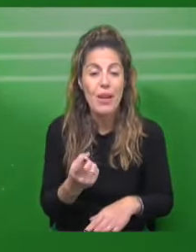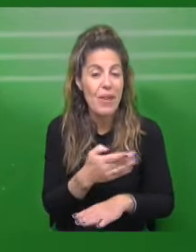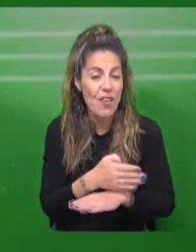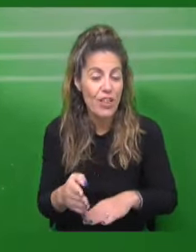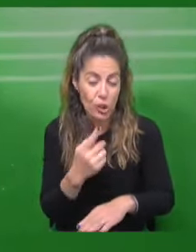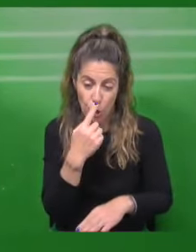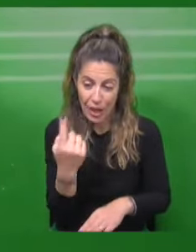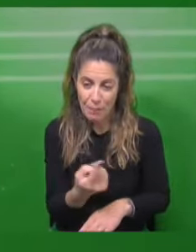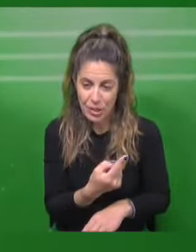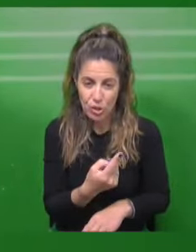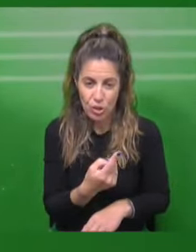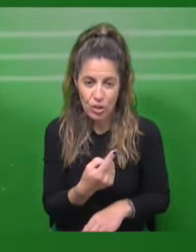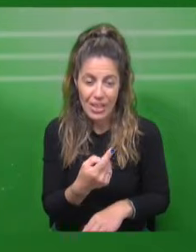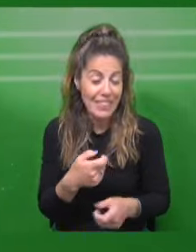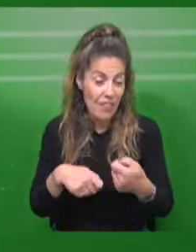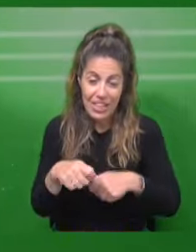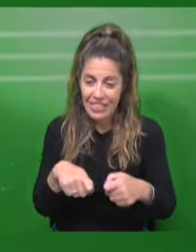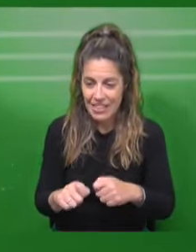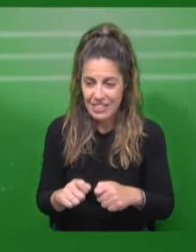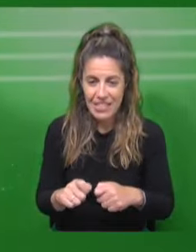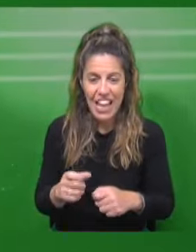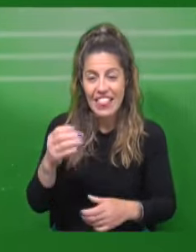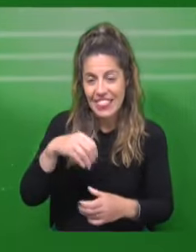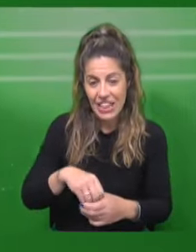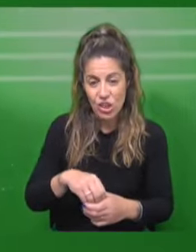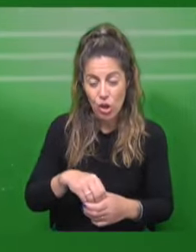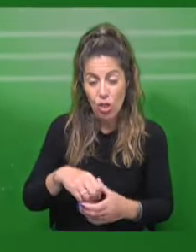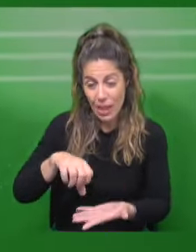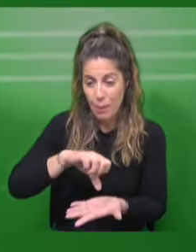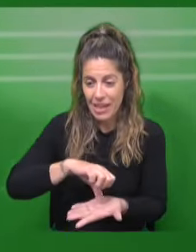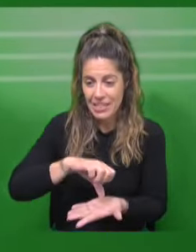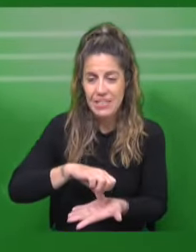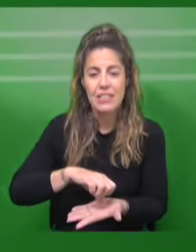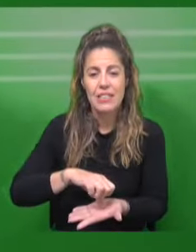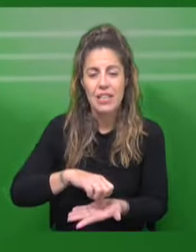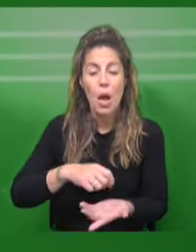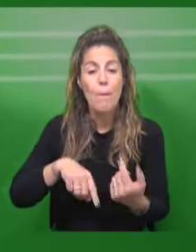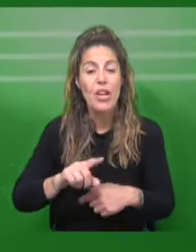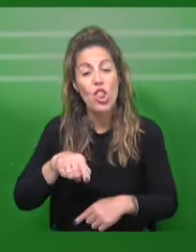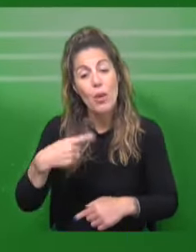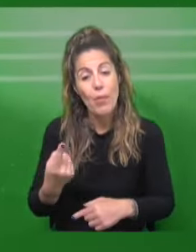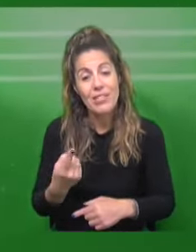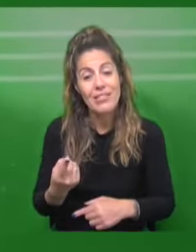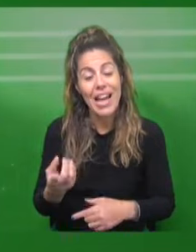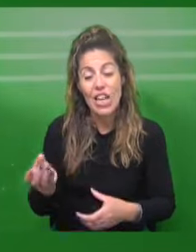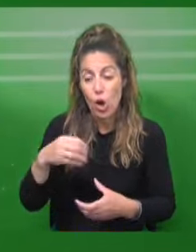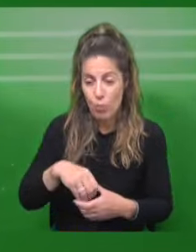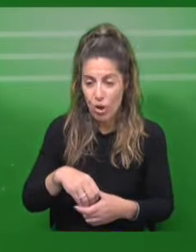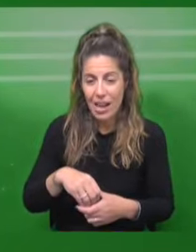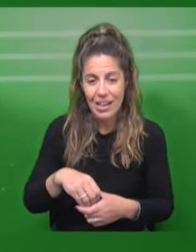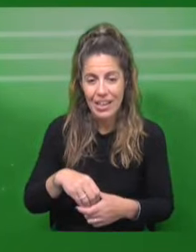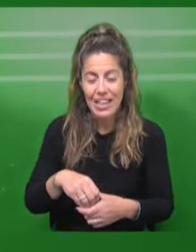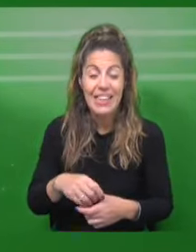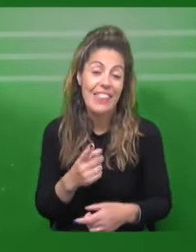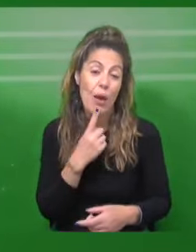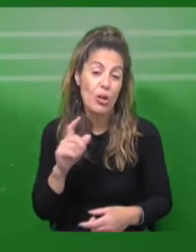rápido de comercializarse dentro de frontera pero después hay que incorporarle este desde la